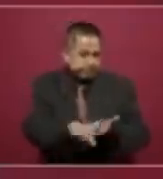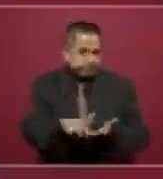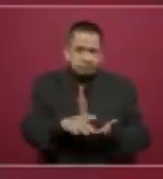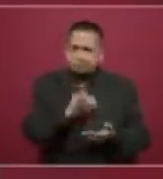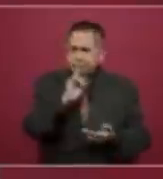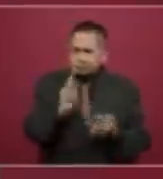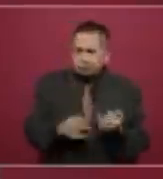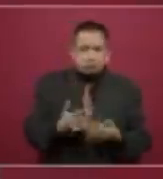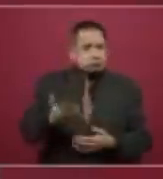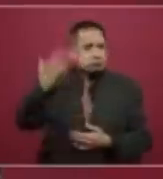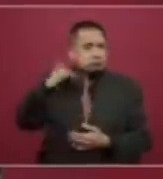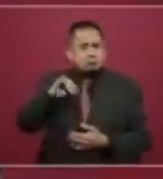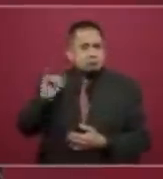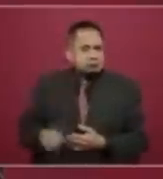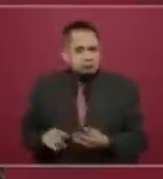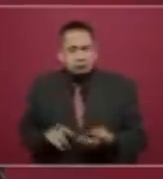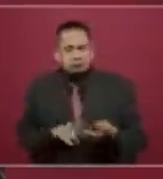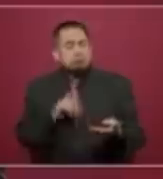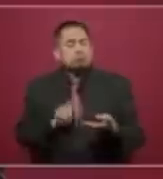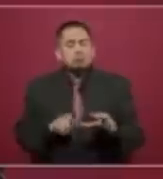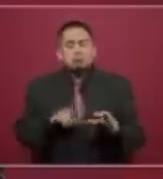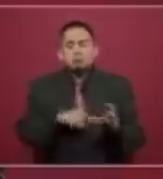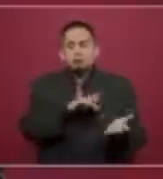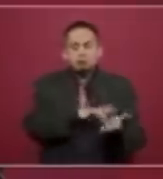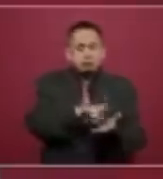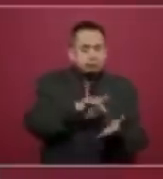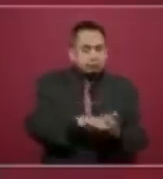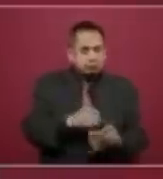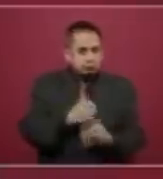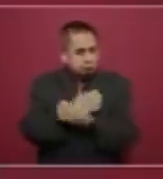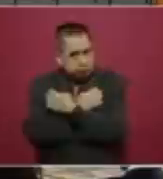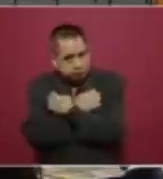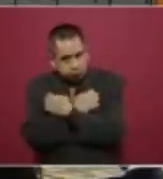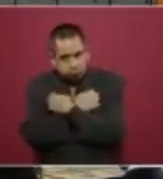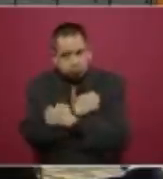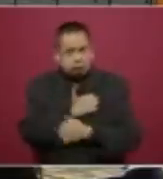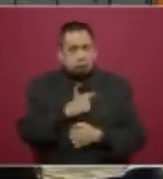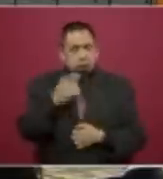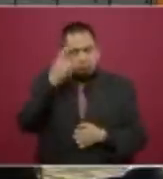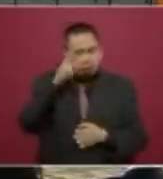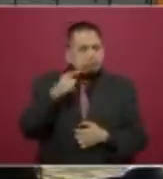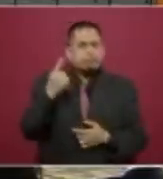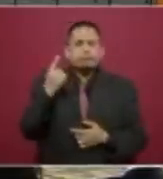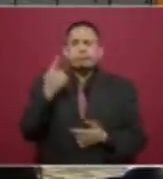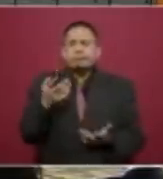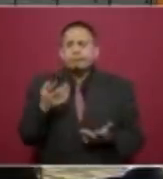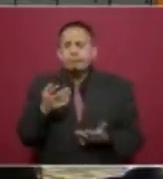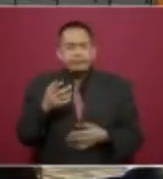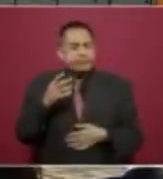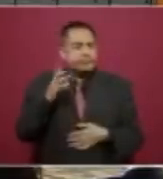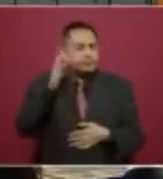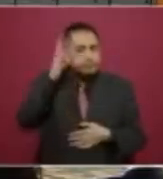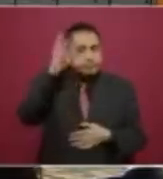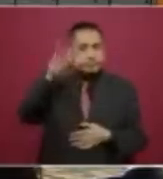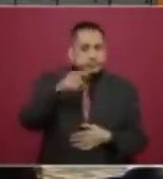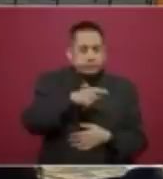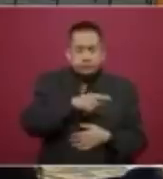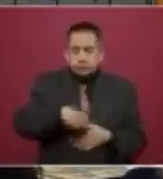país, el apoyo a la educación para que los